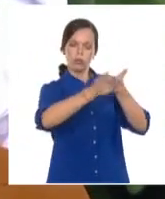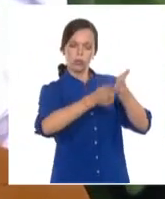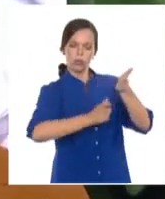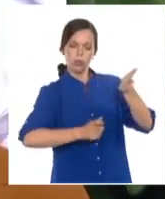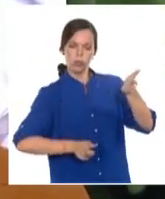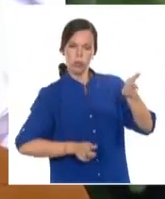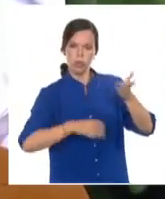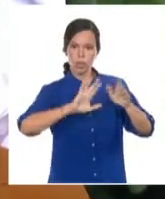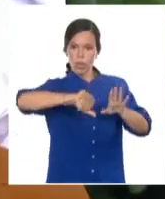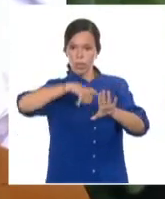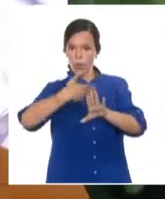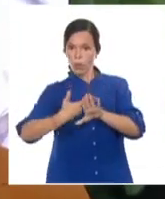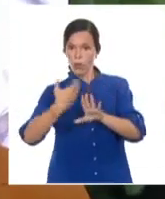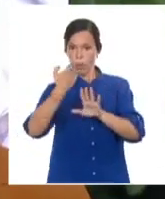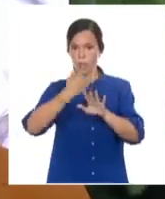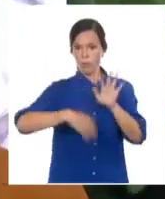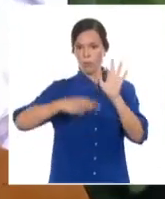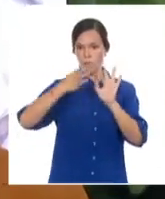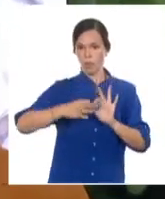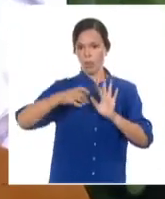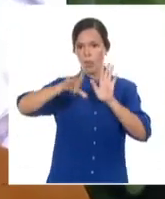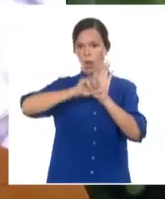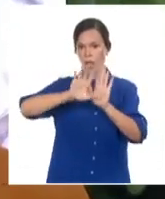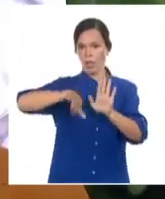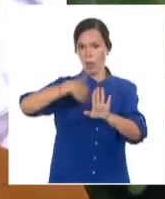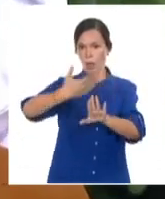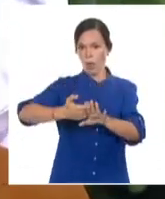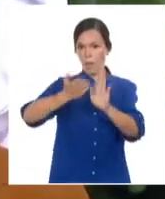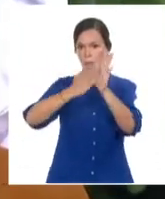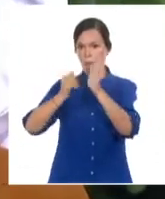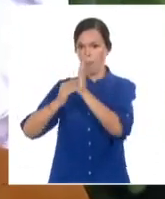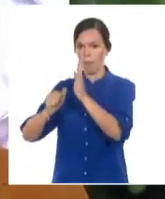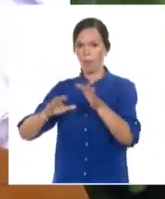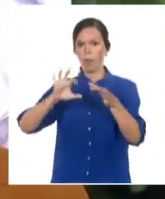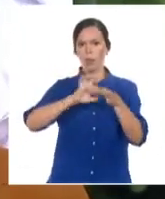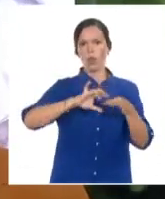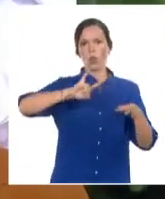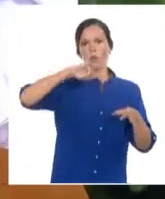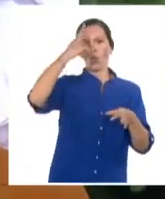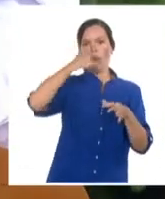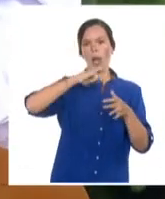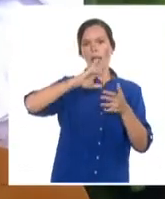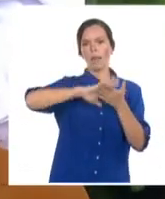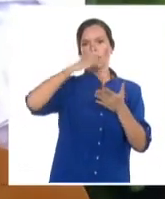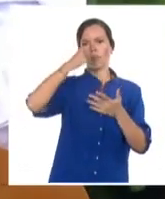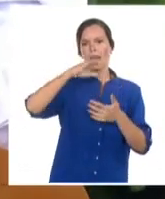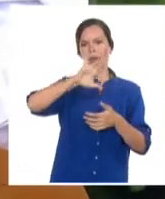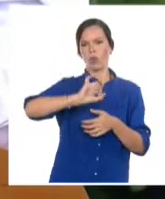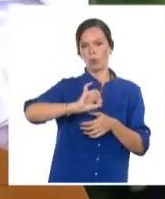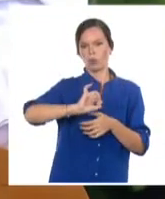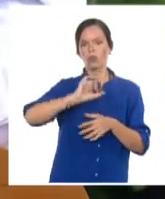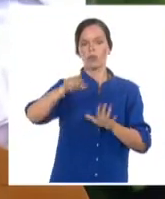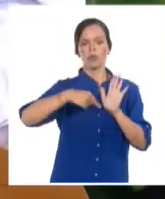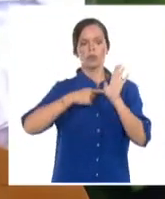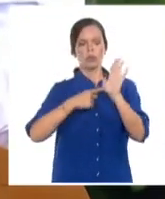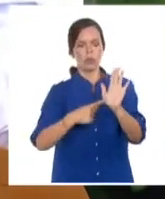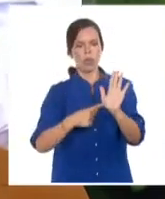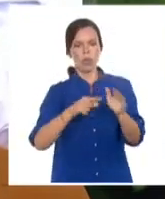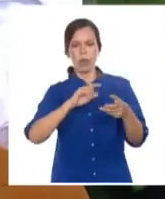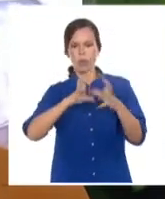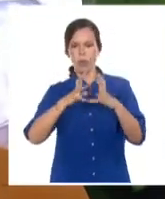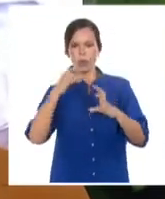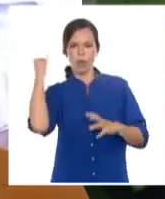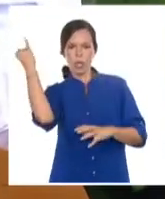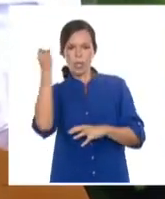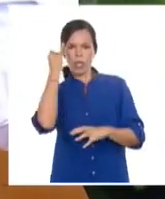guáimaro algunos meses después muy avanzada para ese momento por su profundo ideal social por su